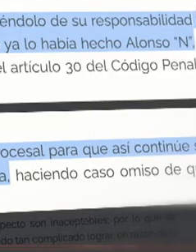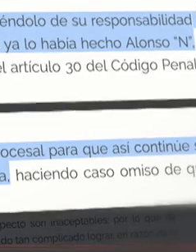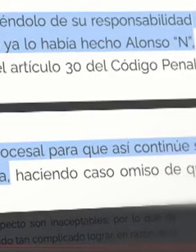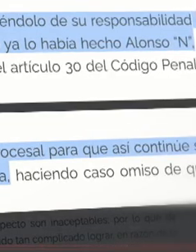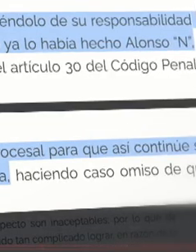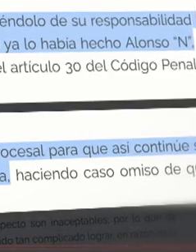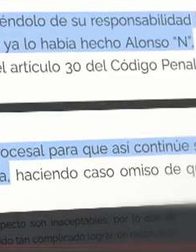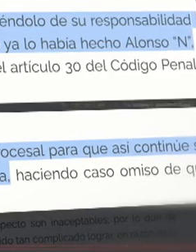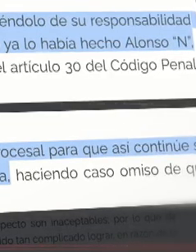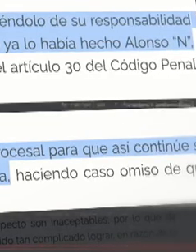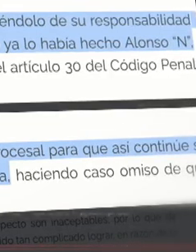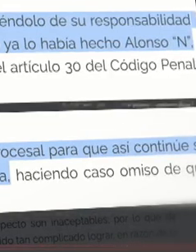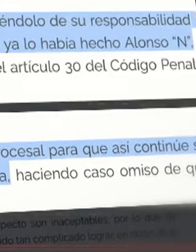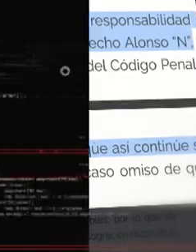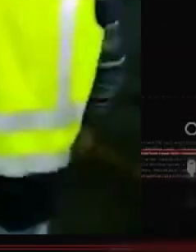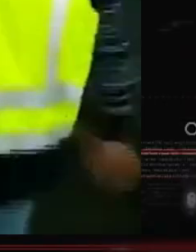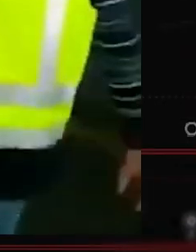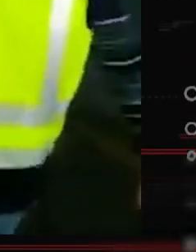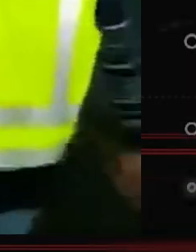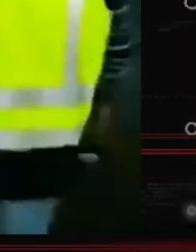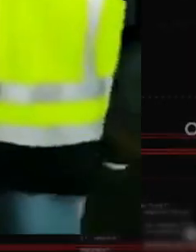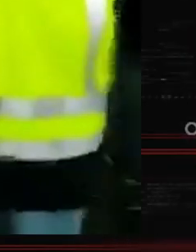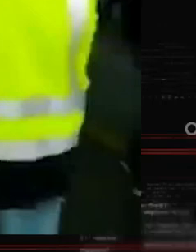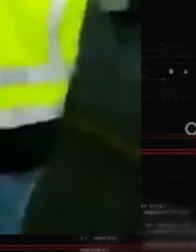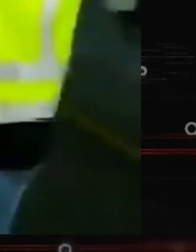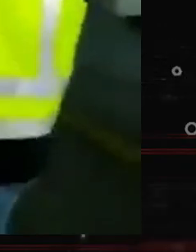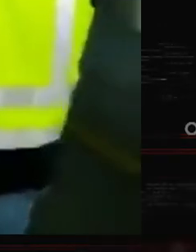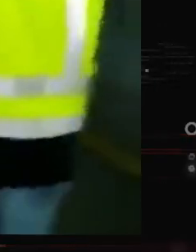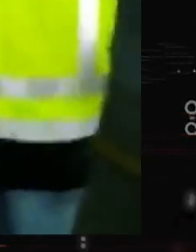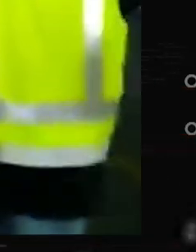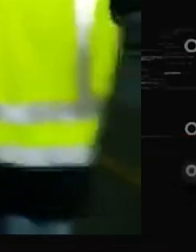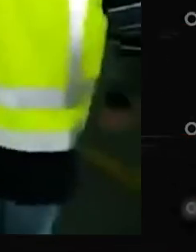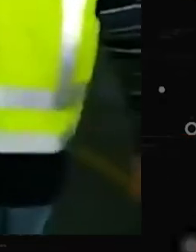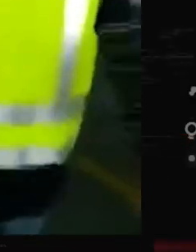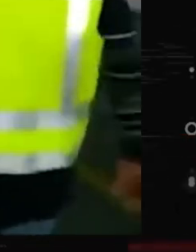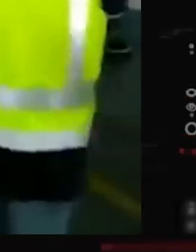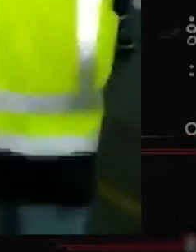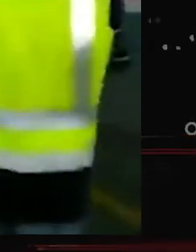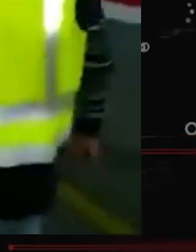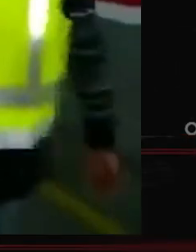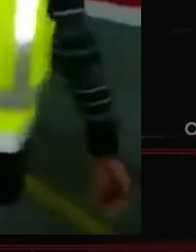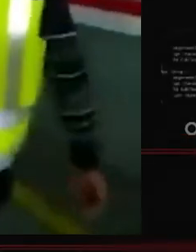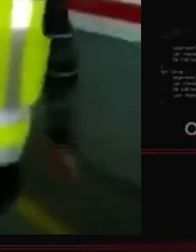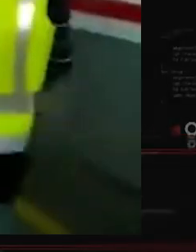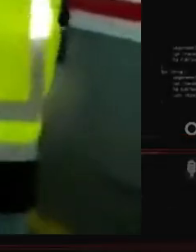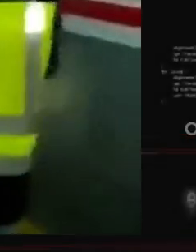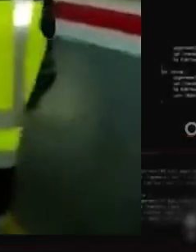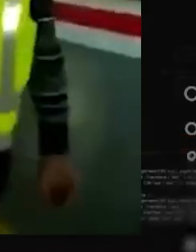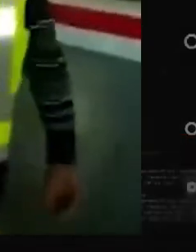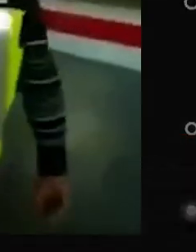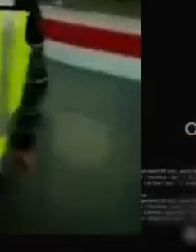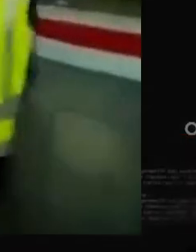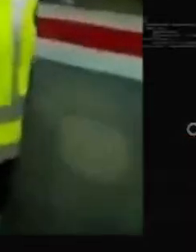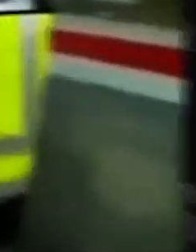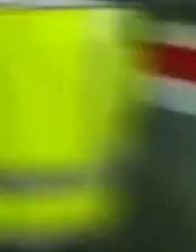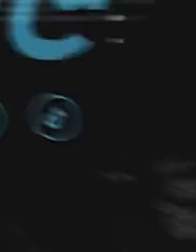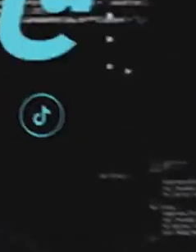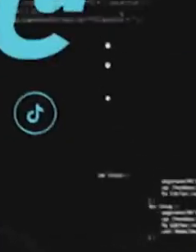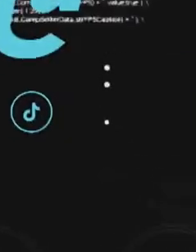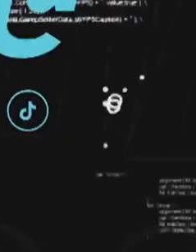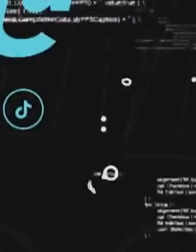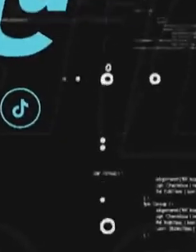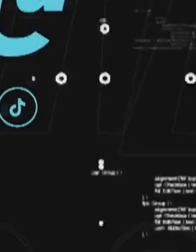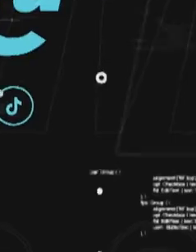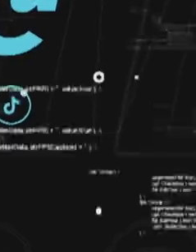escape, pasando por alto que el exdirector de Pemex fue detenido en España después de haberse dado a la fuga.